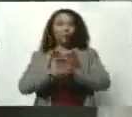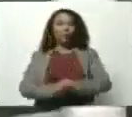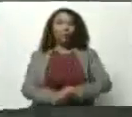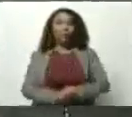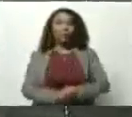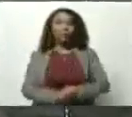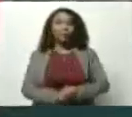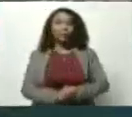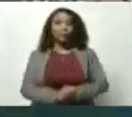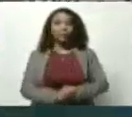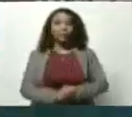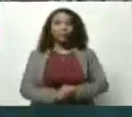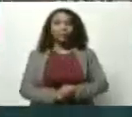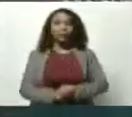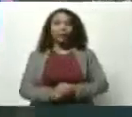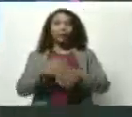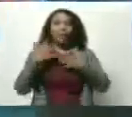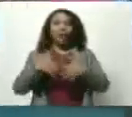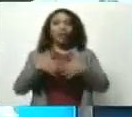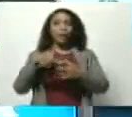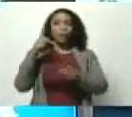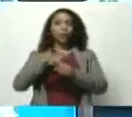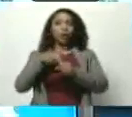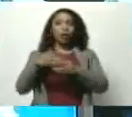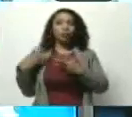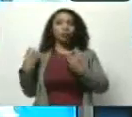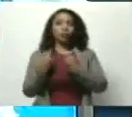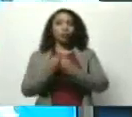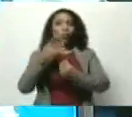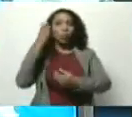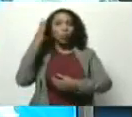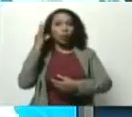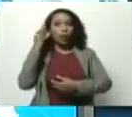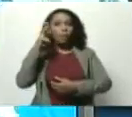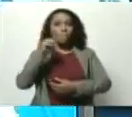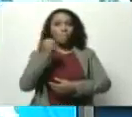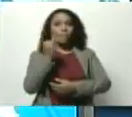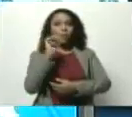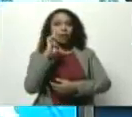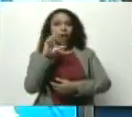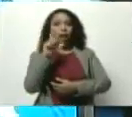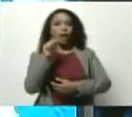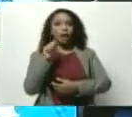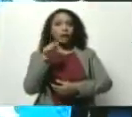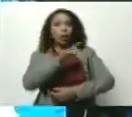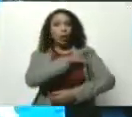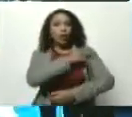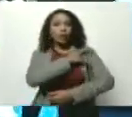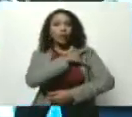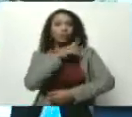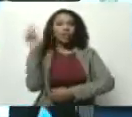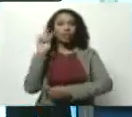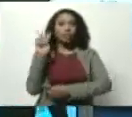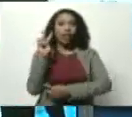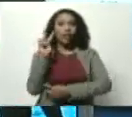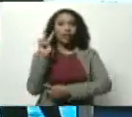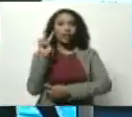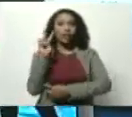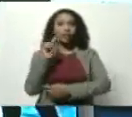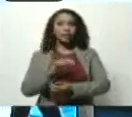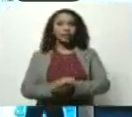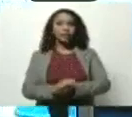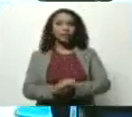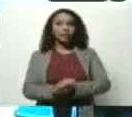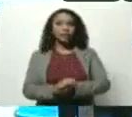de la industria petrolera lo acompaña la doctora mirna fonseca rector de la universidad venezolana de los hidrocarburos